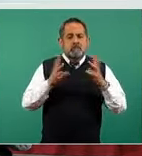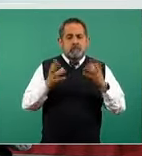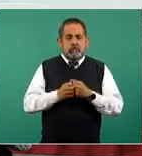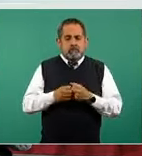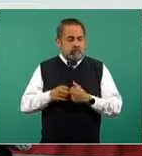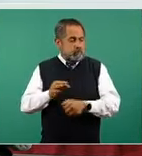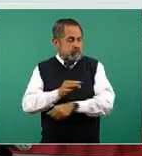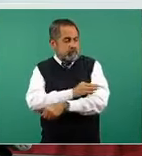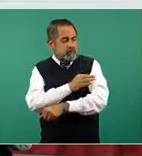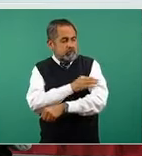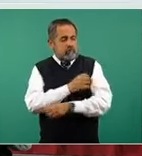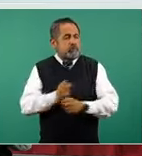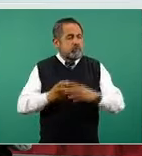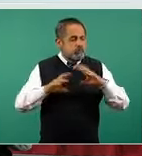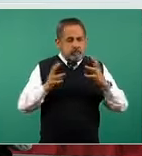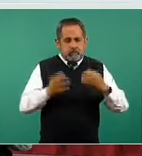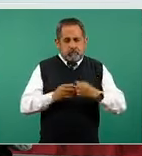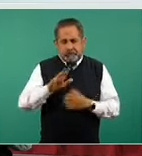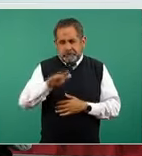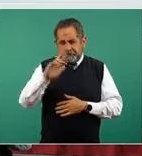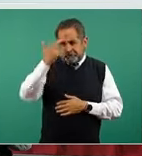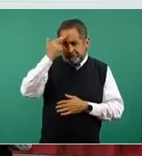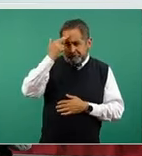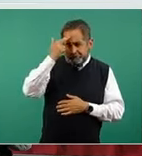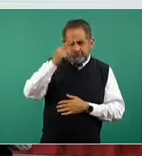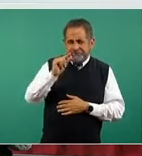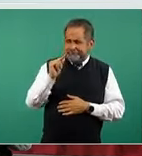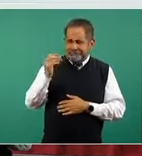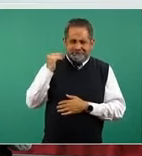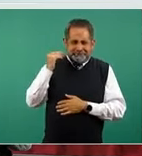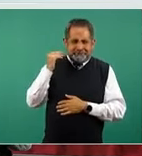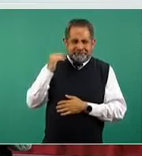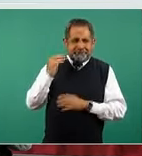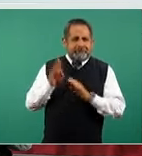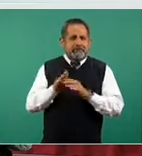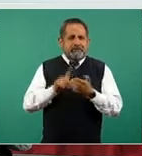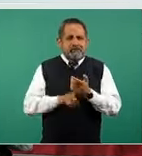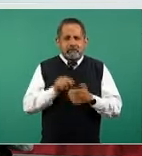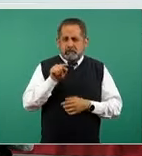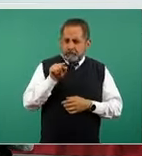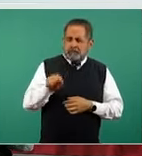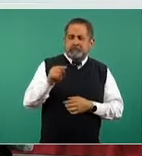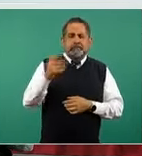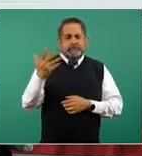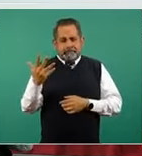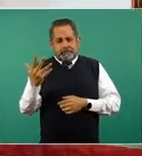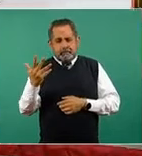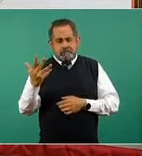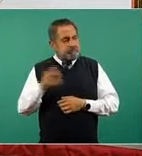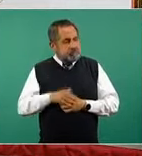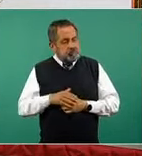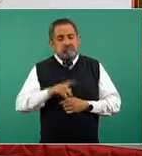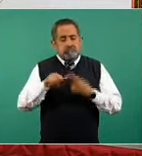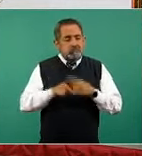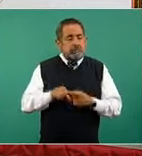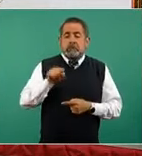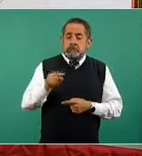dosis aplicadas. Si ustedes recuerdan, hasta hace poco este porcentaje era del 0.5, luego fuimos bajando,